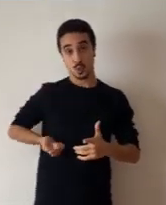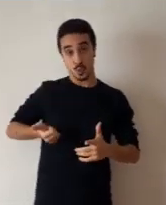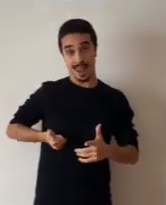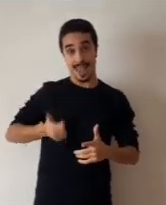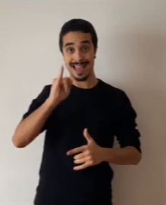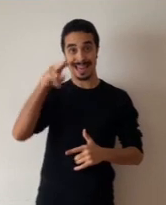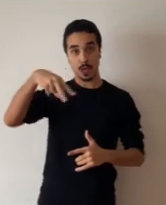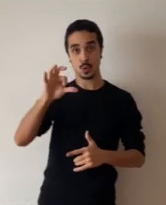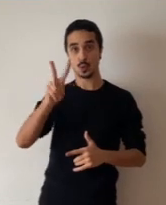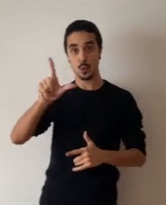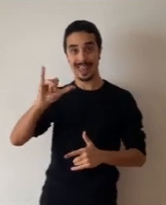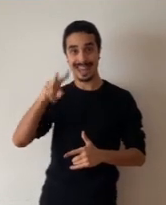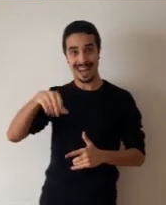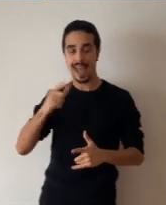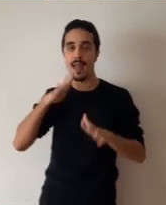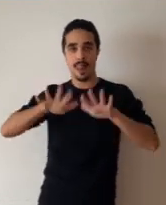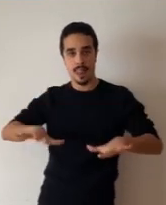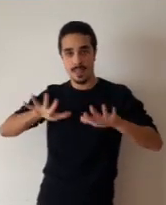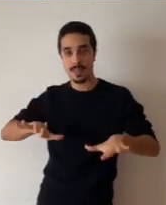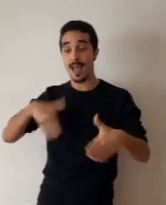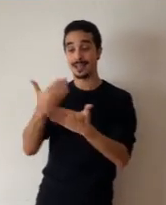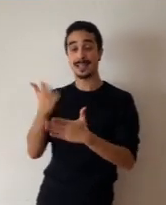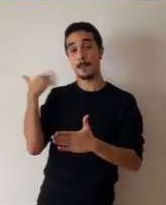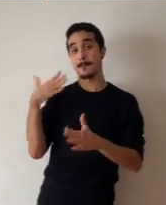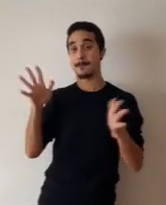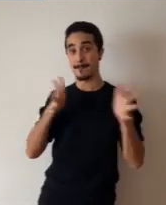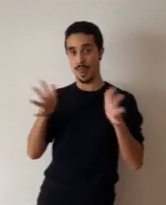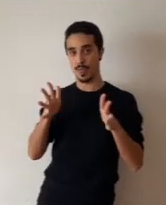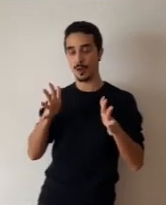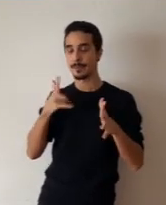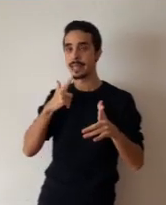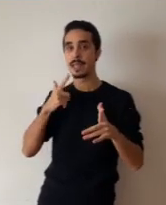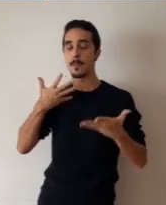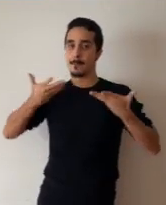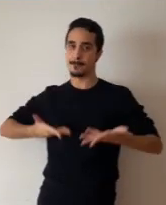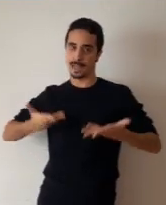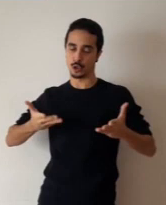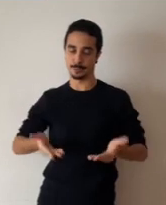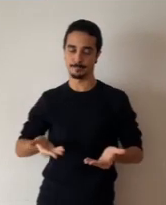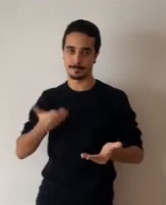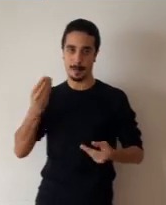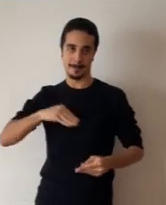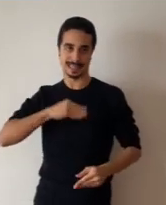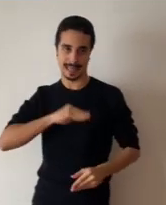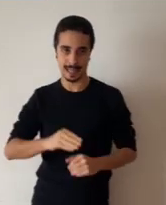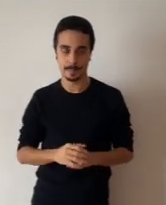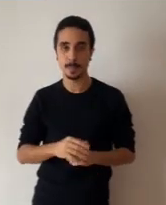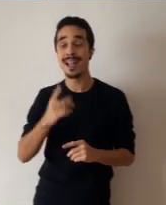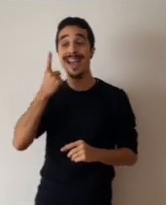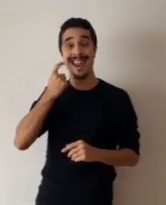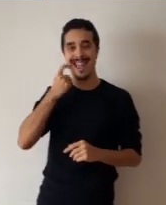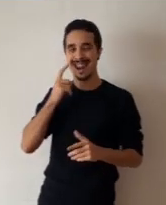insulina lenta a 34 el pasado mes de marzo y con un incremento considerable de